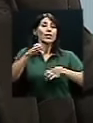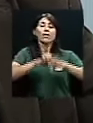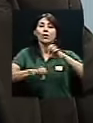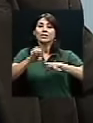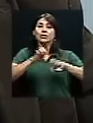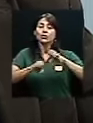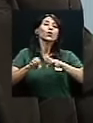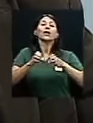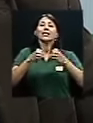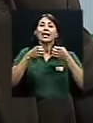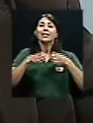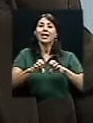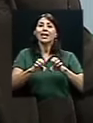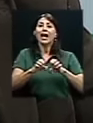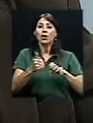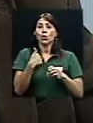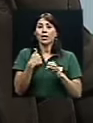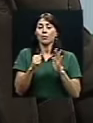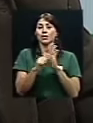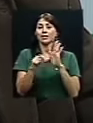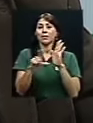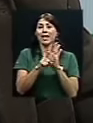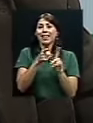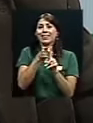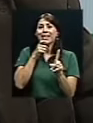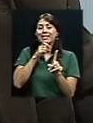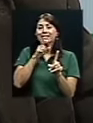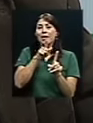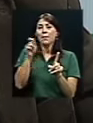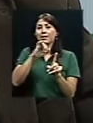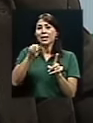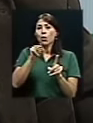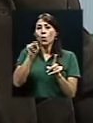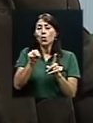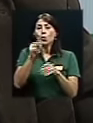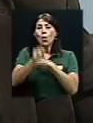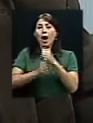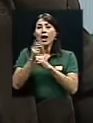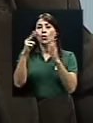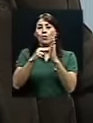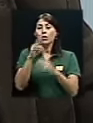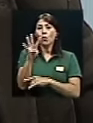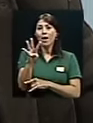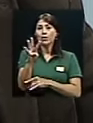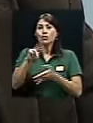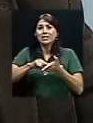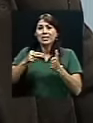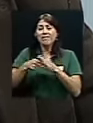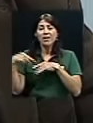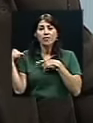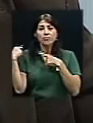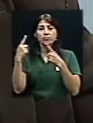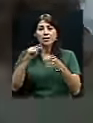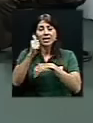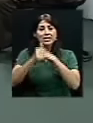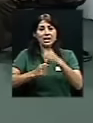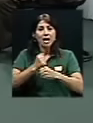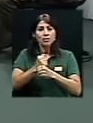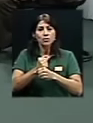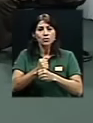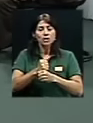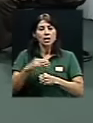legislación desde junio del 2004, o sea, ya vamos a cumplir 10 años de que el instrumento está vigente y el Ministerio del Ambiente ha